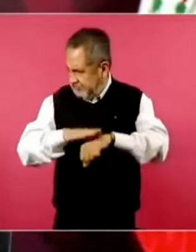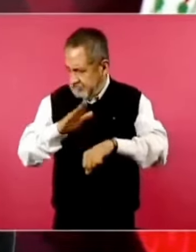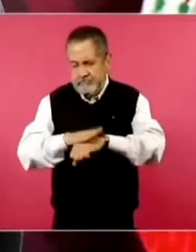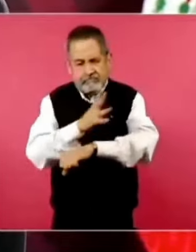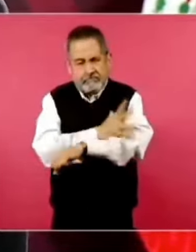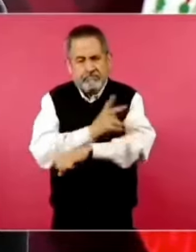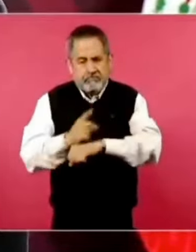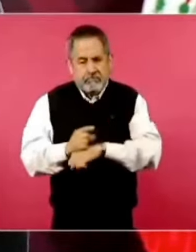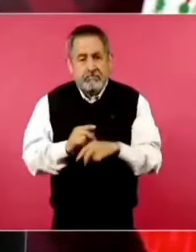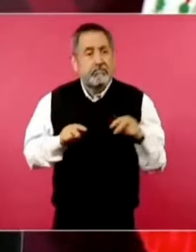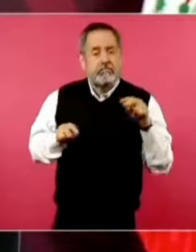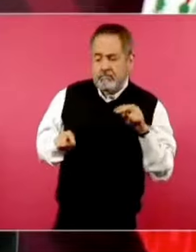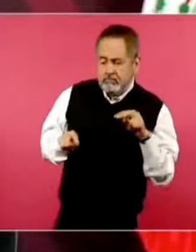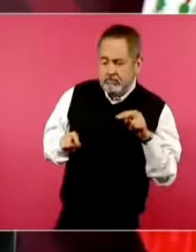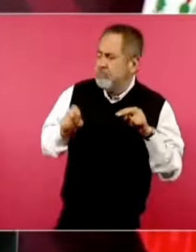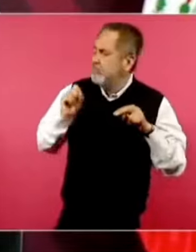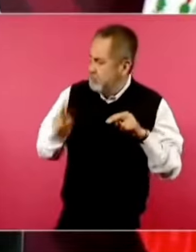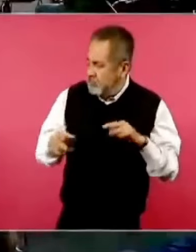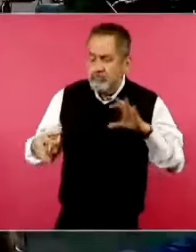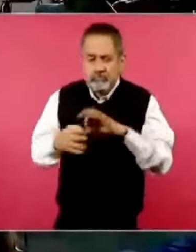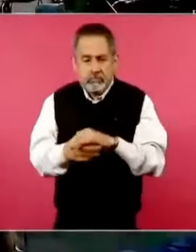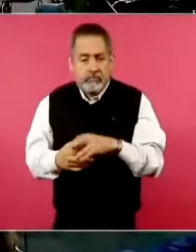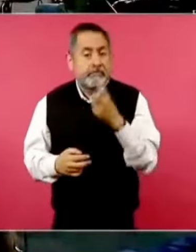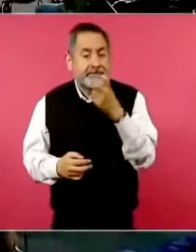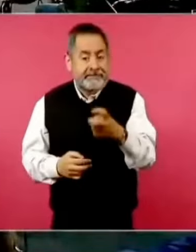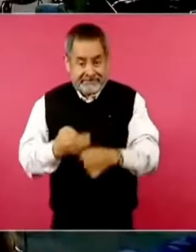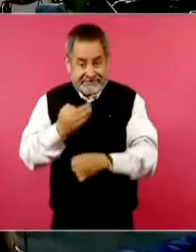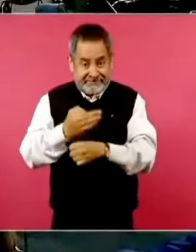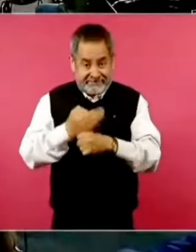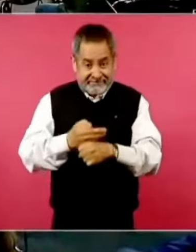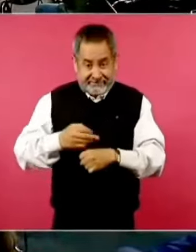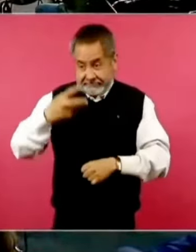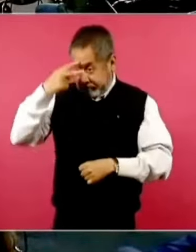Y por eso somos el principal socio